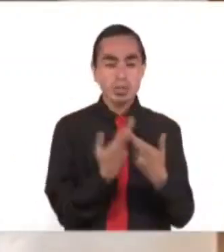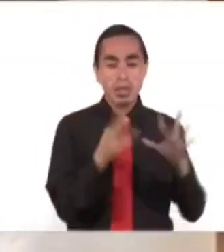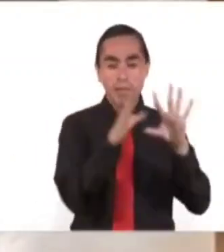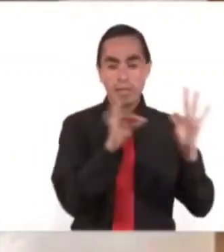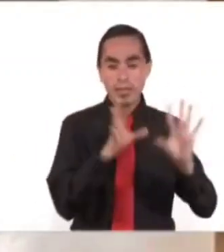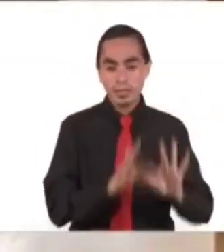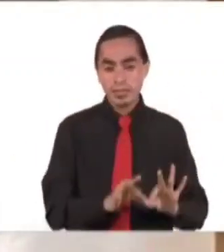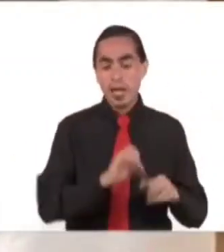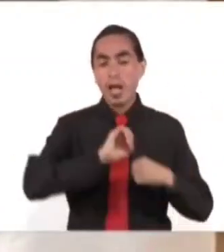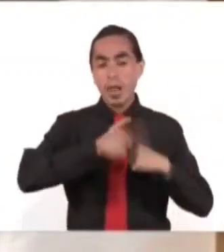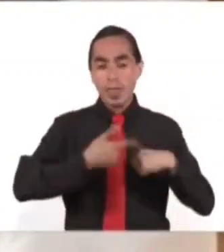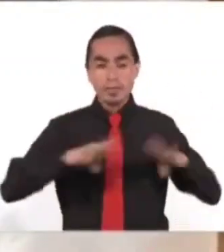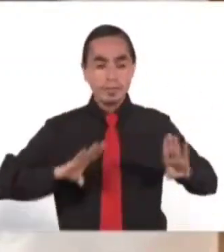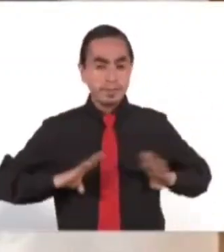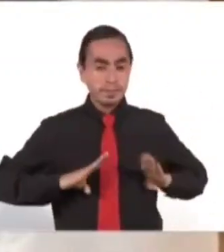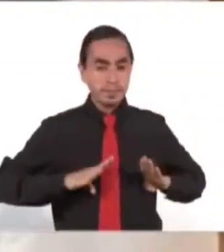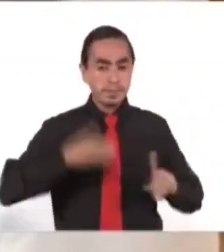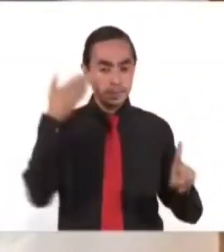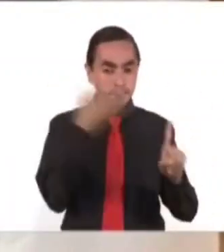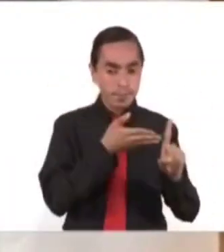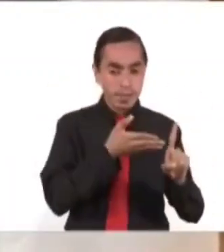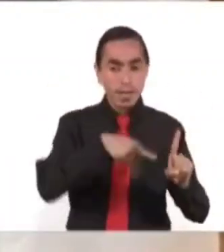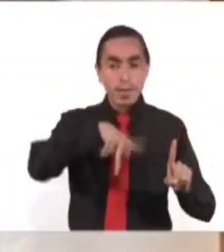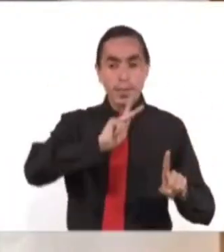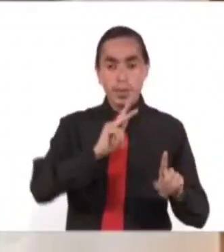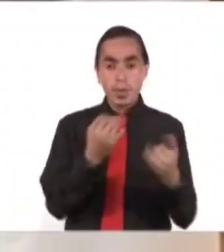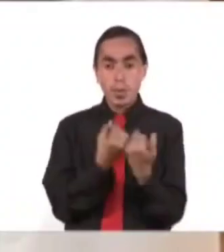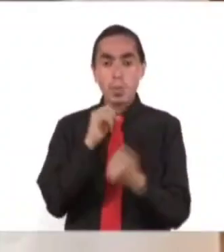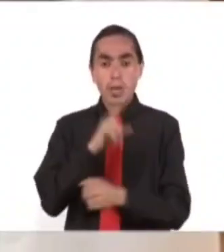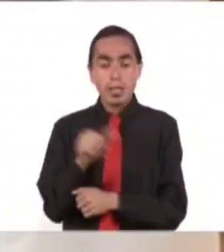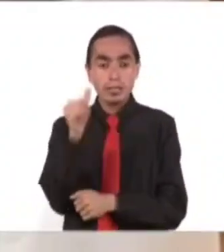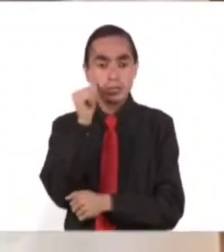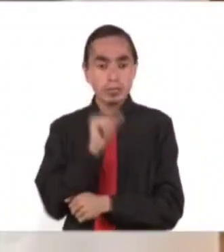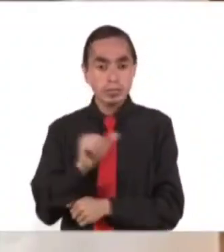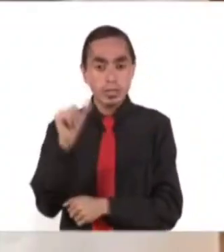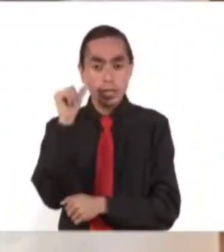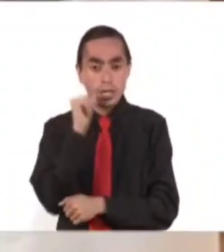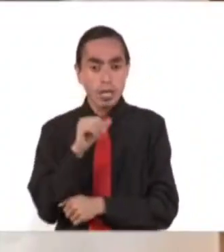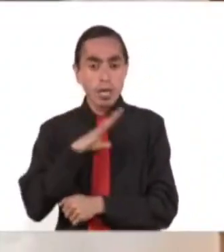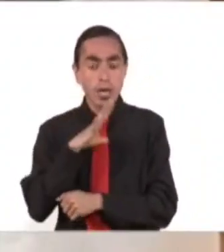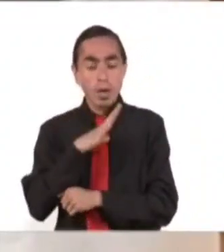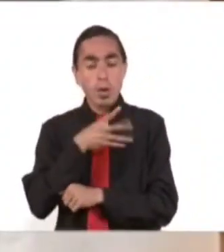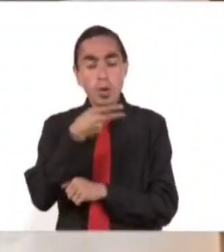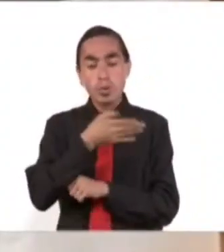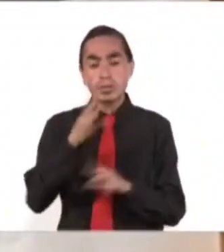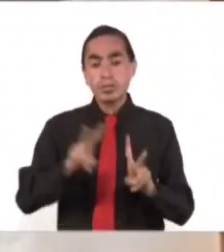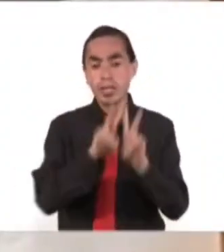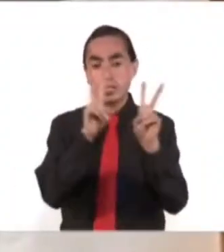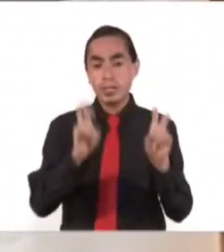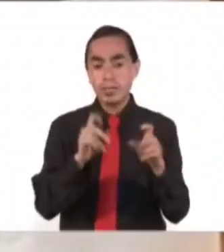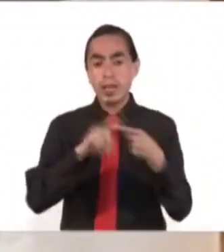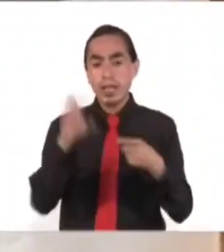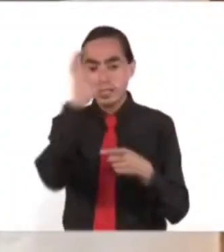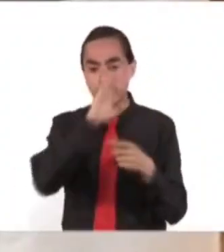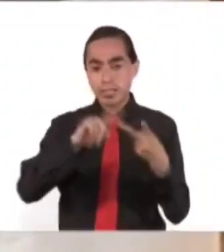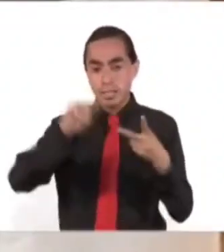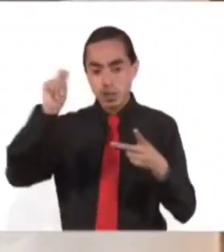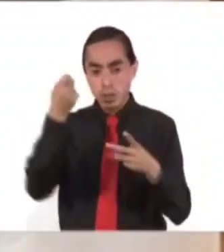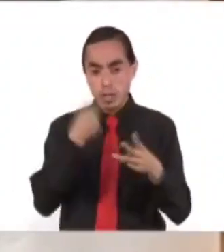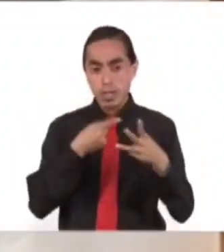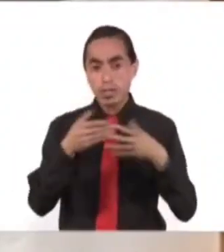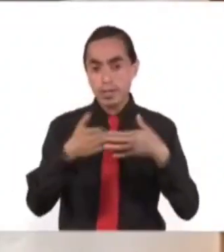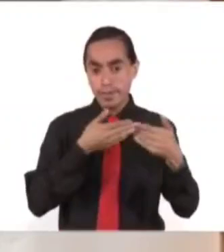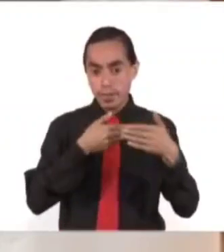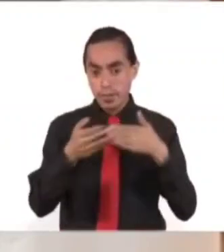las particularidades, pero siempre con la intervención en el desarrollo de la ciencia, la tecnología y la innovación de